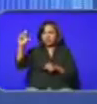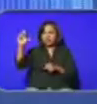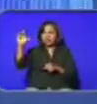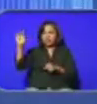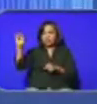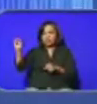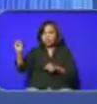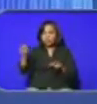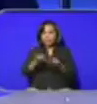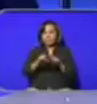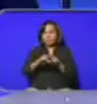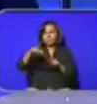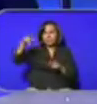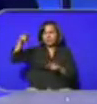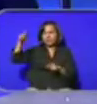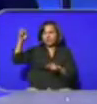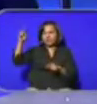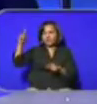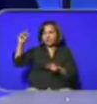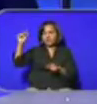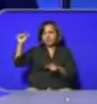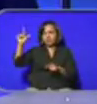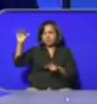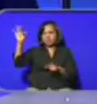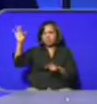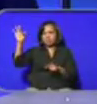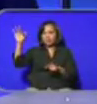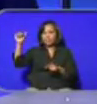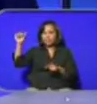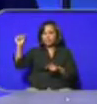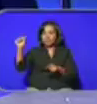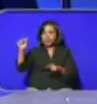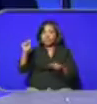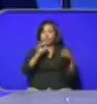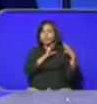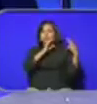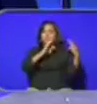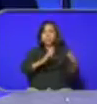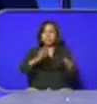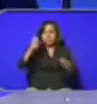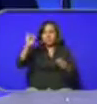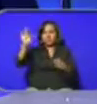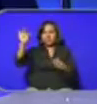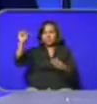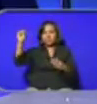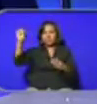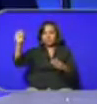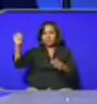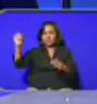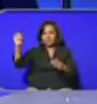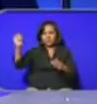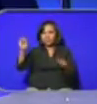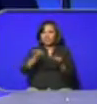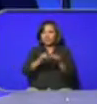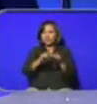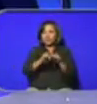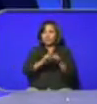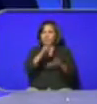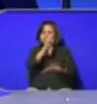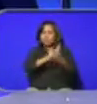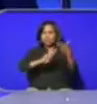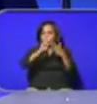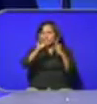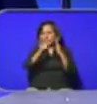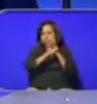María Lourdes Peralta, coordinadora general de ICSE, y también nos acompaña Oscar Ramírez, rector de la Universidad Tecnológica